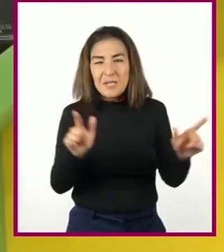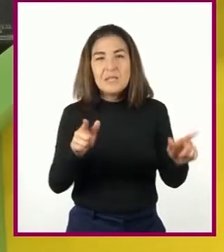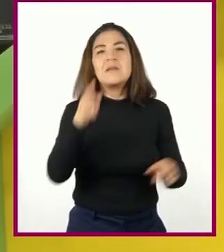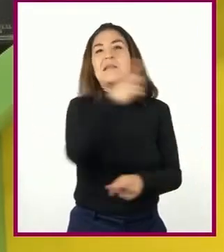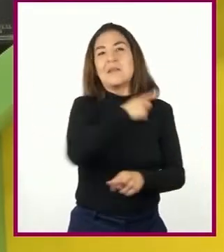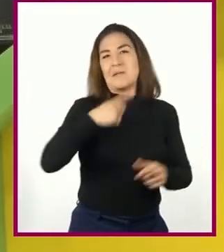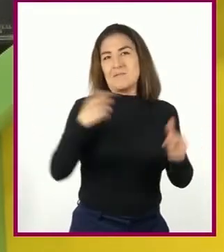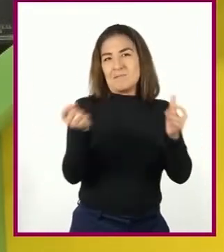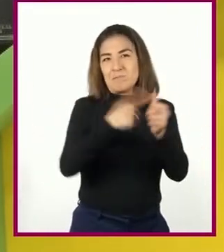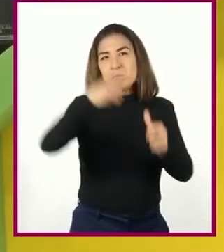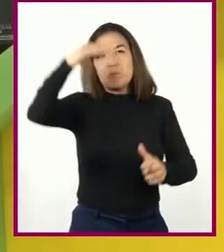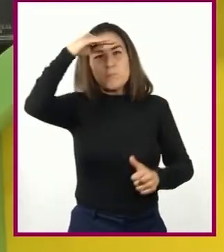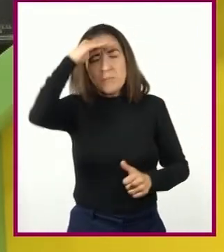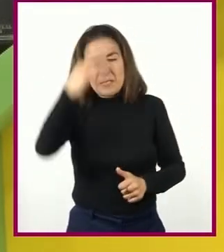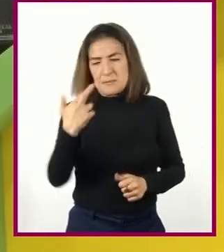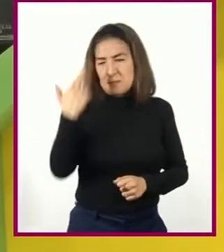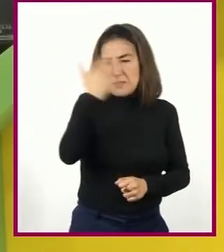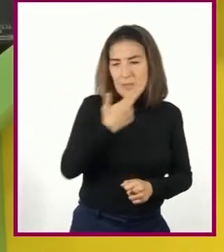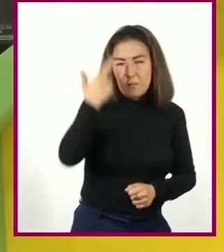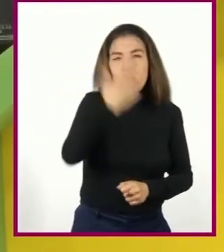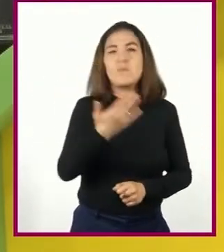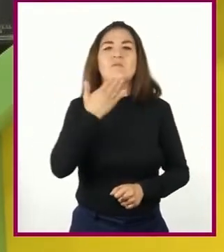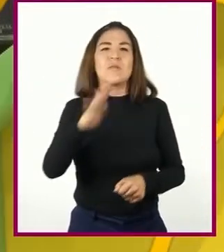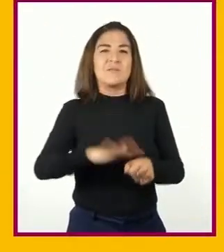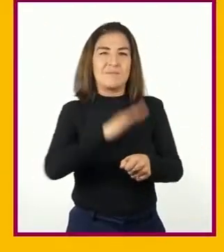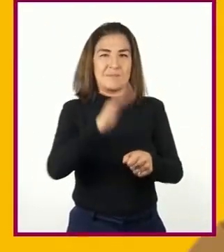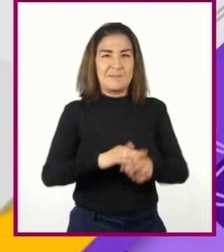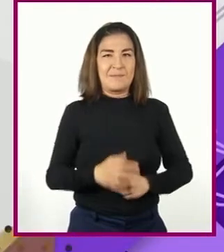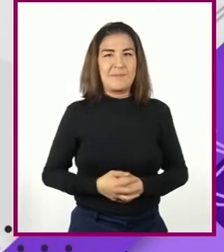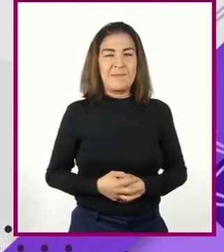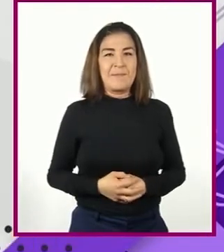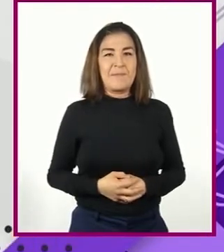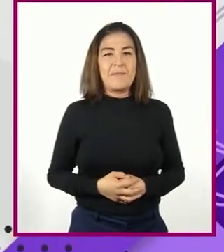pensamos, razonamos y reflexionamos adecuadamente.